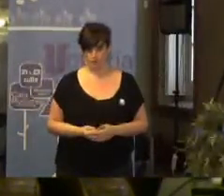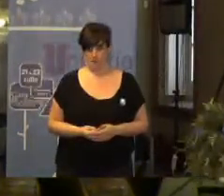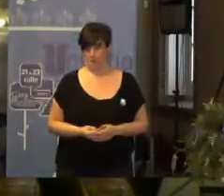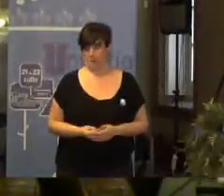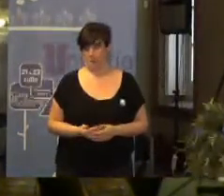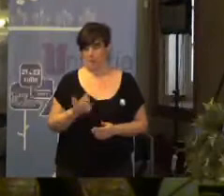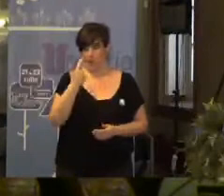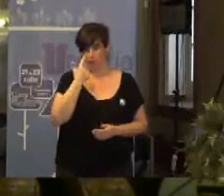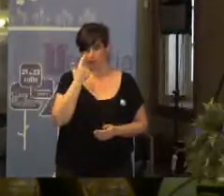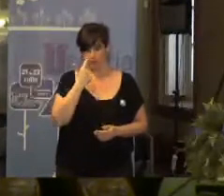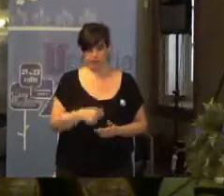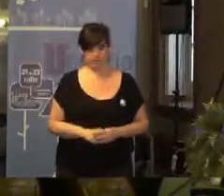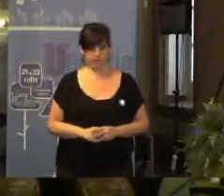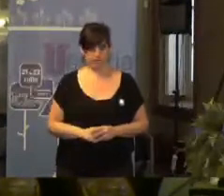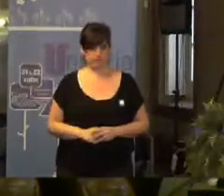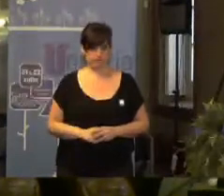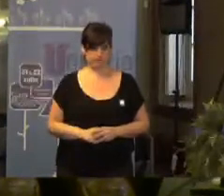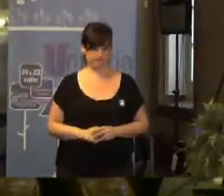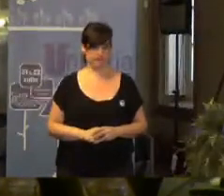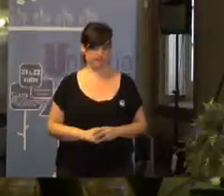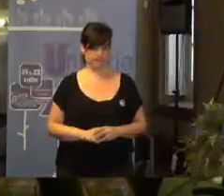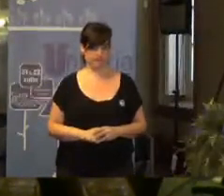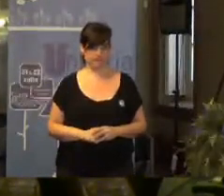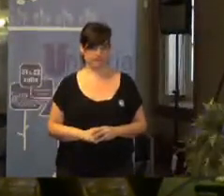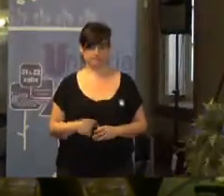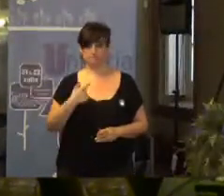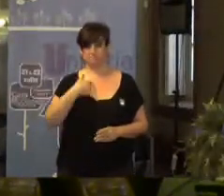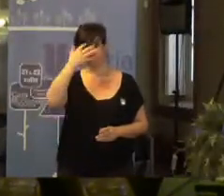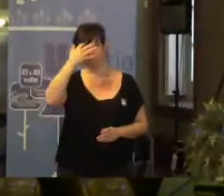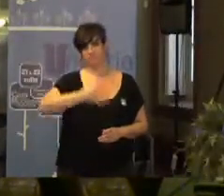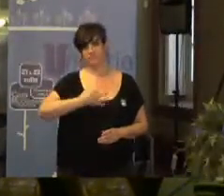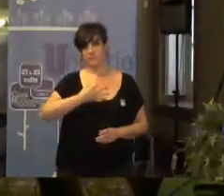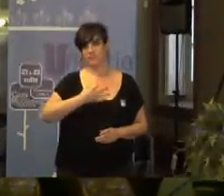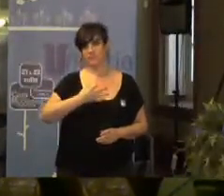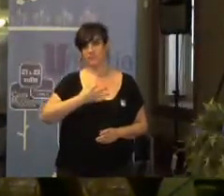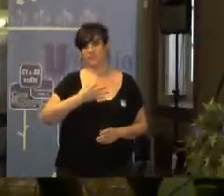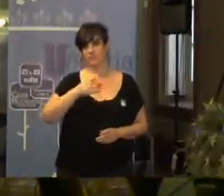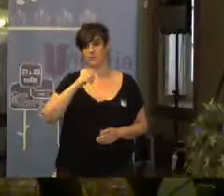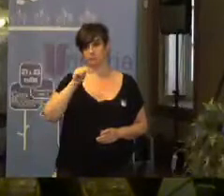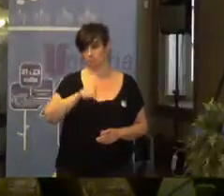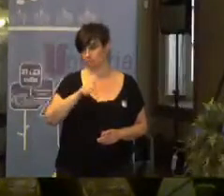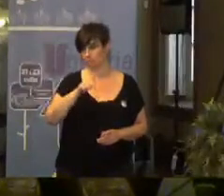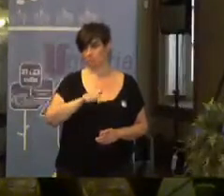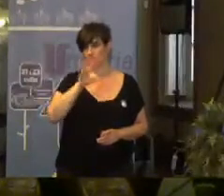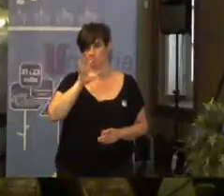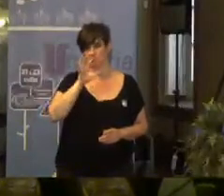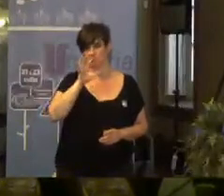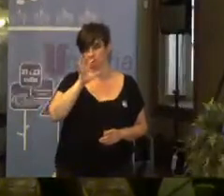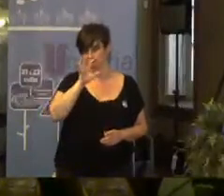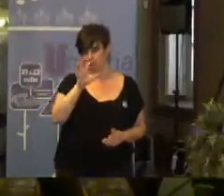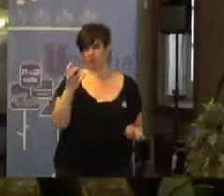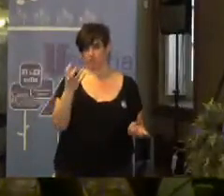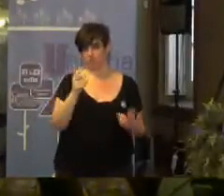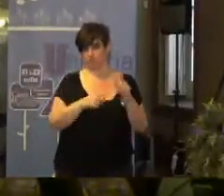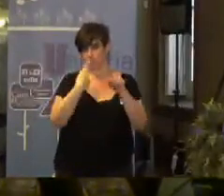A ver, problema, o sea, eu creo que temos vimbios suficientes no país para